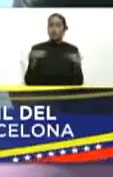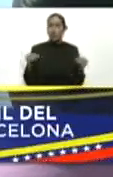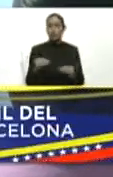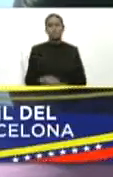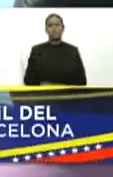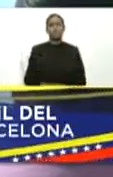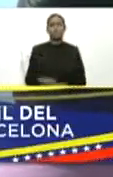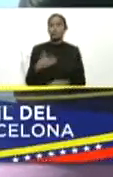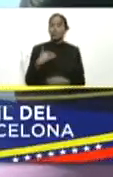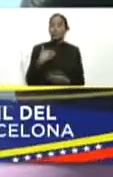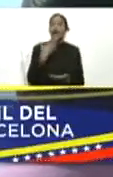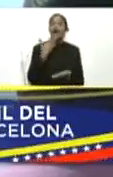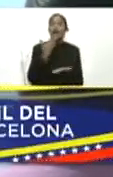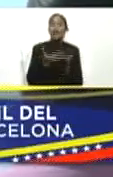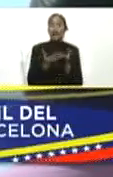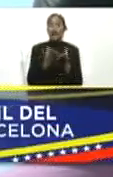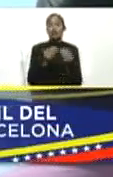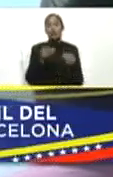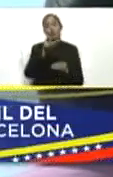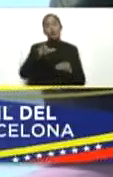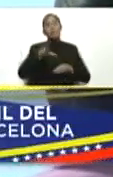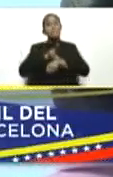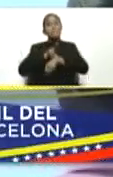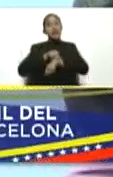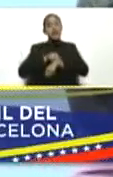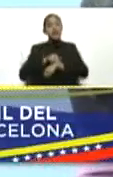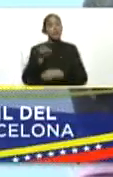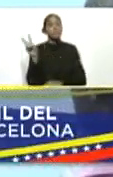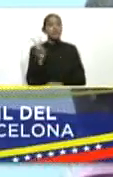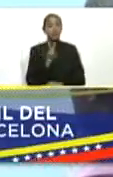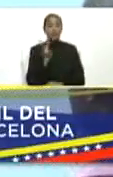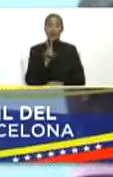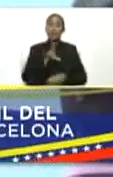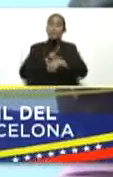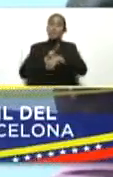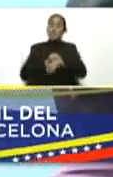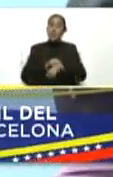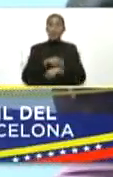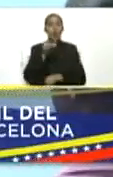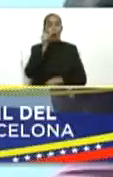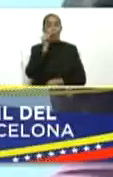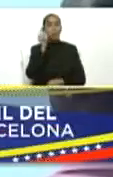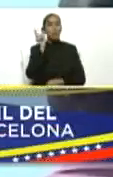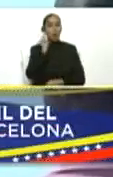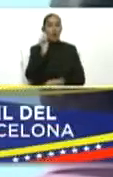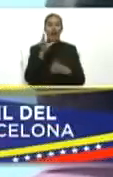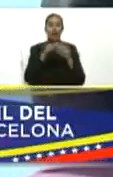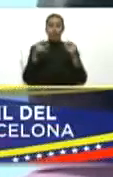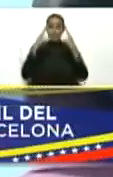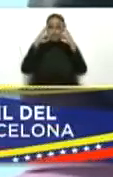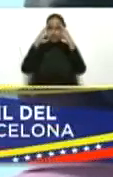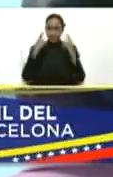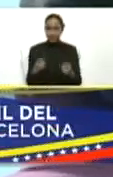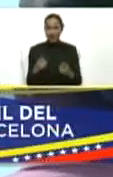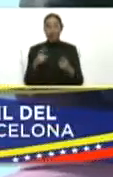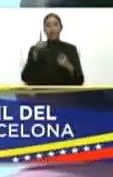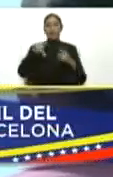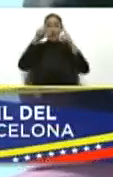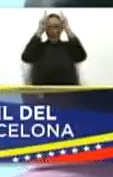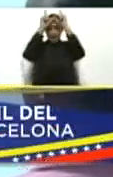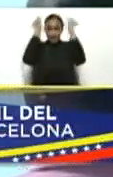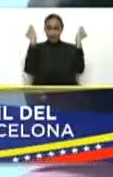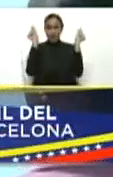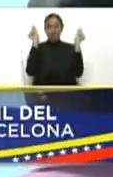a los profesionales de la medicina venezolana, a los médicos y médicas, a los profesionales de la enfermería